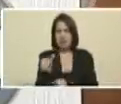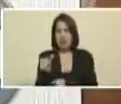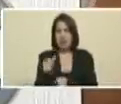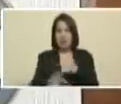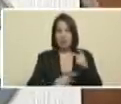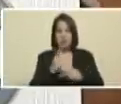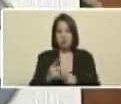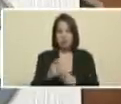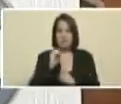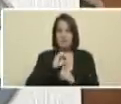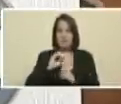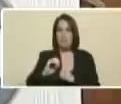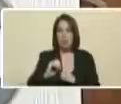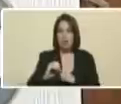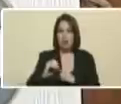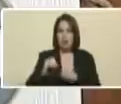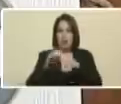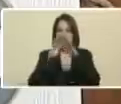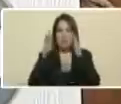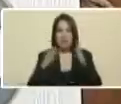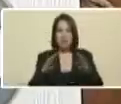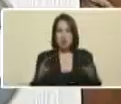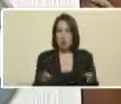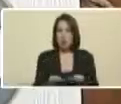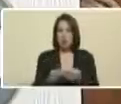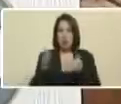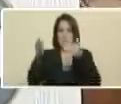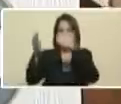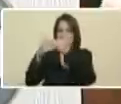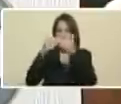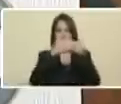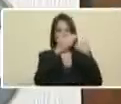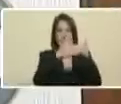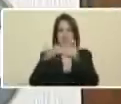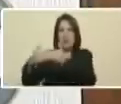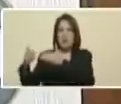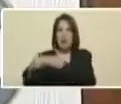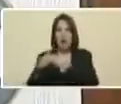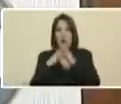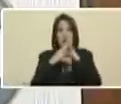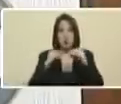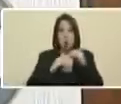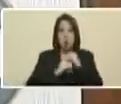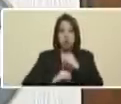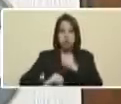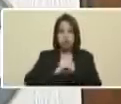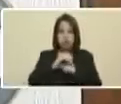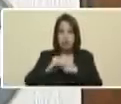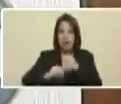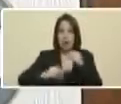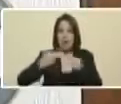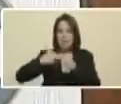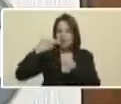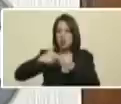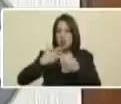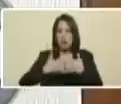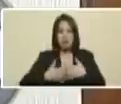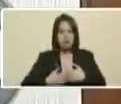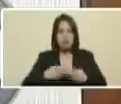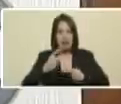producir 0 barril petrolero. Trancaron todos los ductos, oleoductos, campos petroleros,